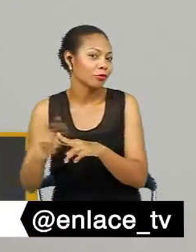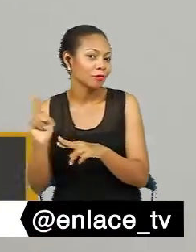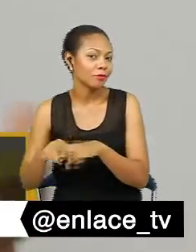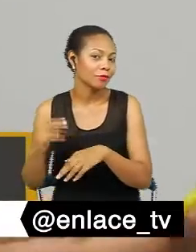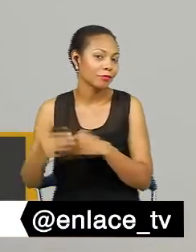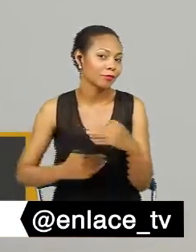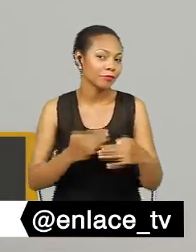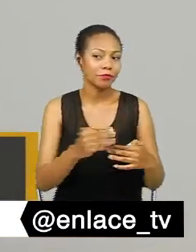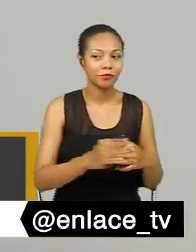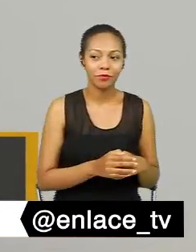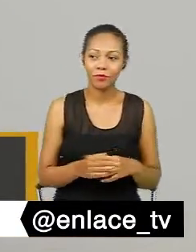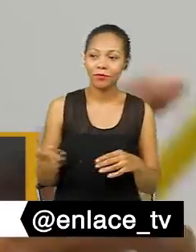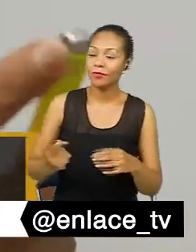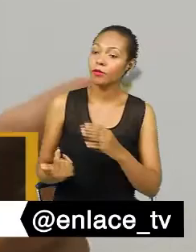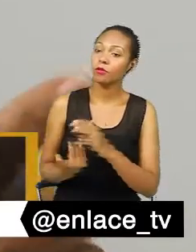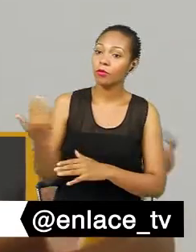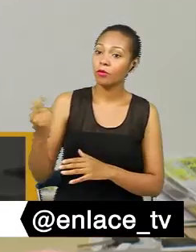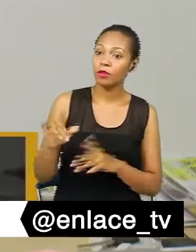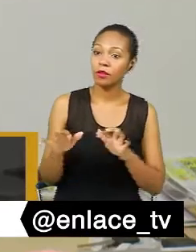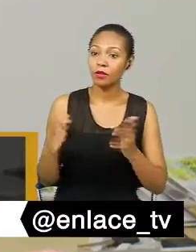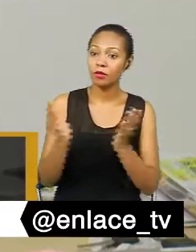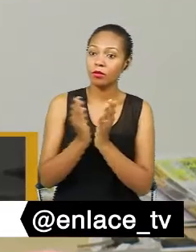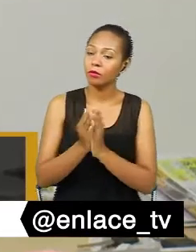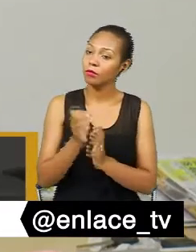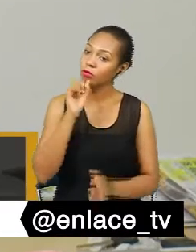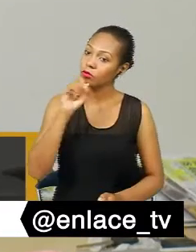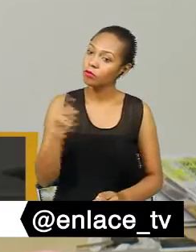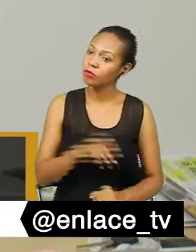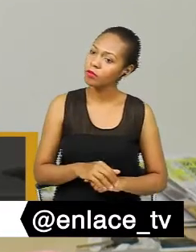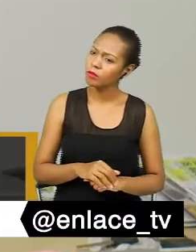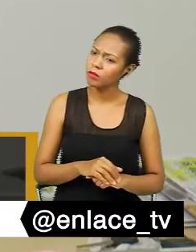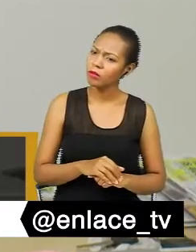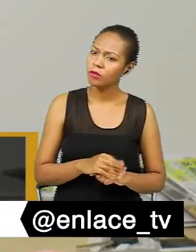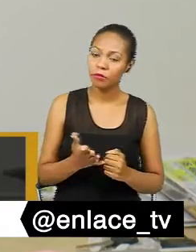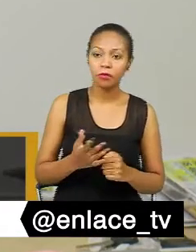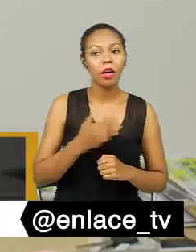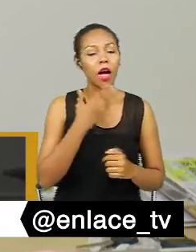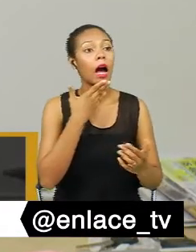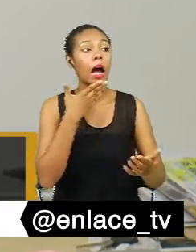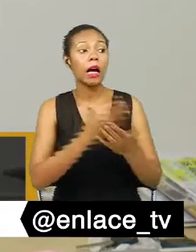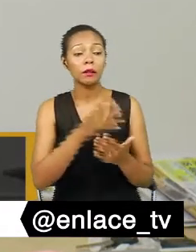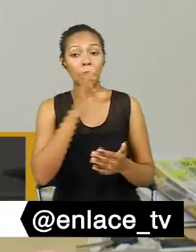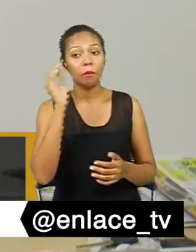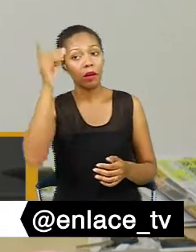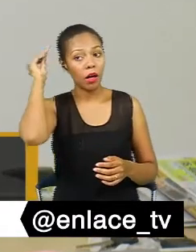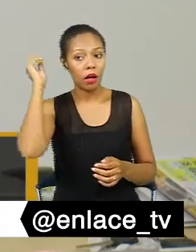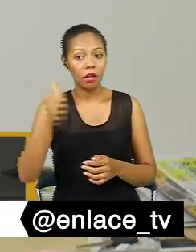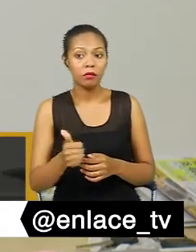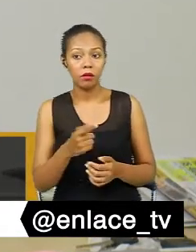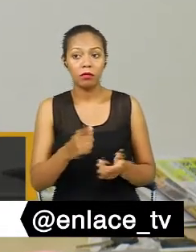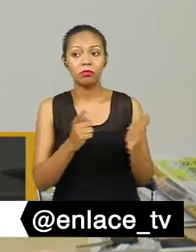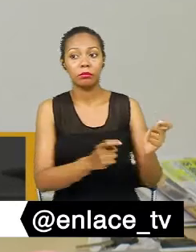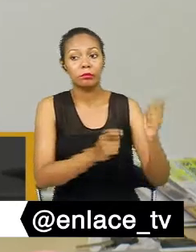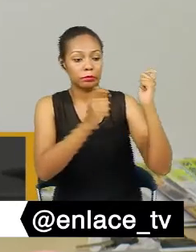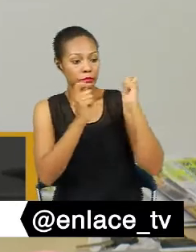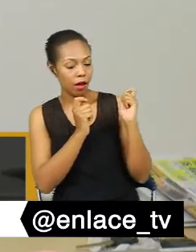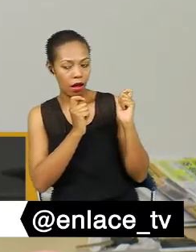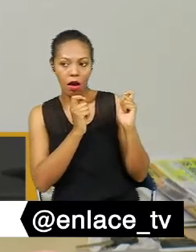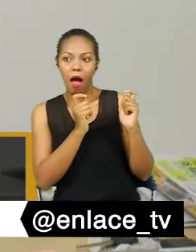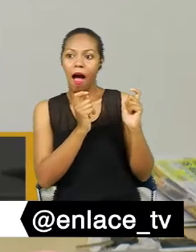el nuevo titular de la Secretaría de Educación, Óscar Jaramillo. Darle las gracias al señor alcalde por la confianza que deposita en mí,